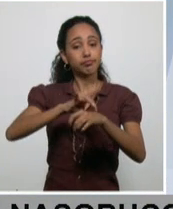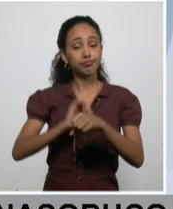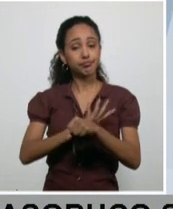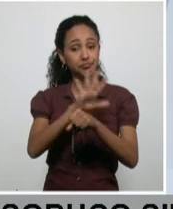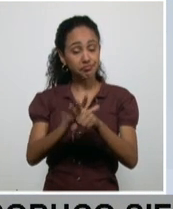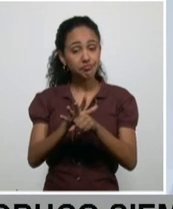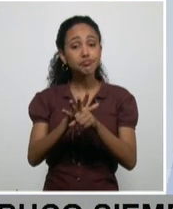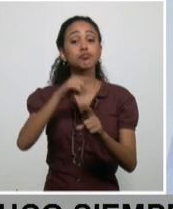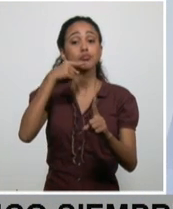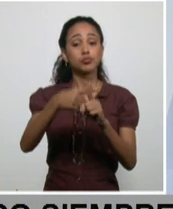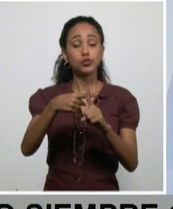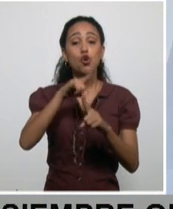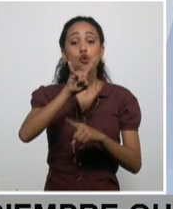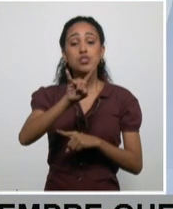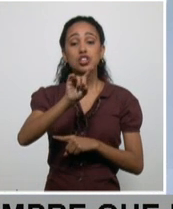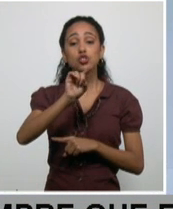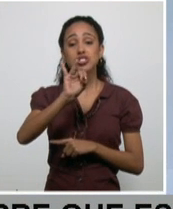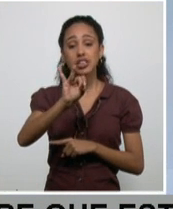región,